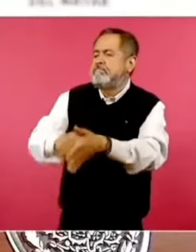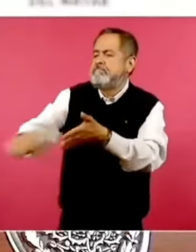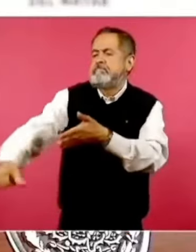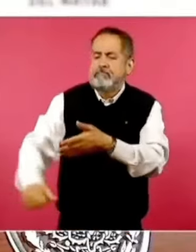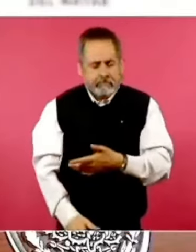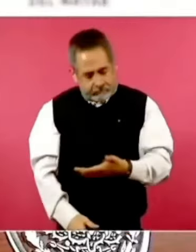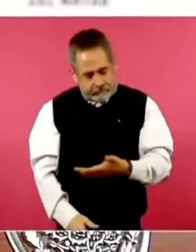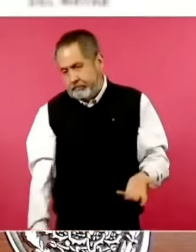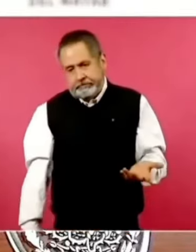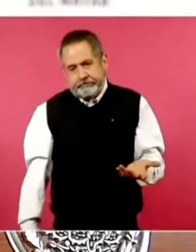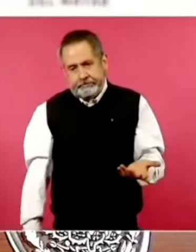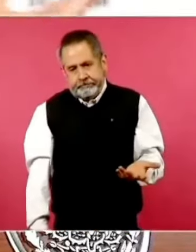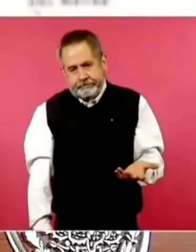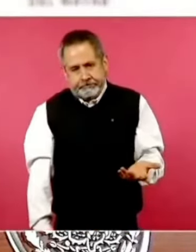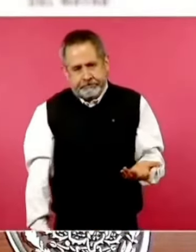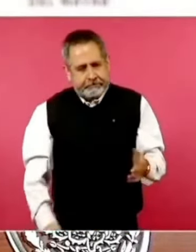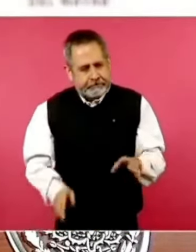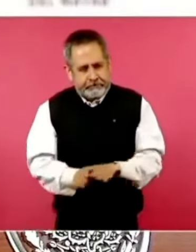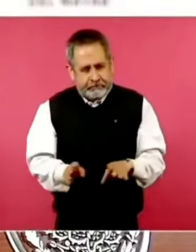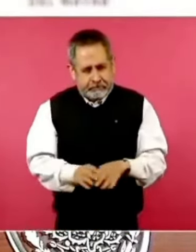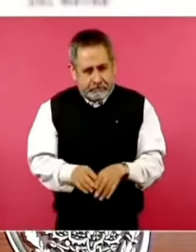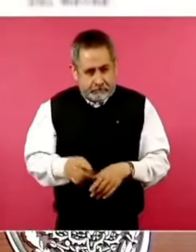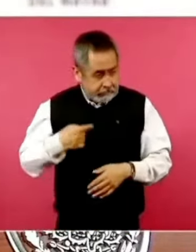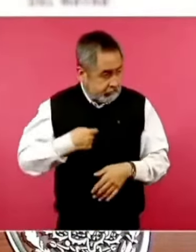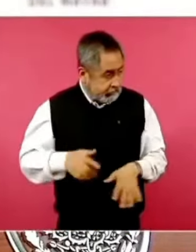quieren que no cambiemos